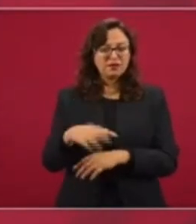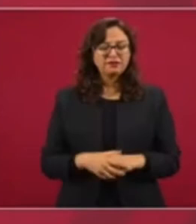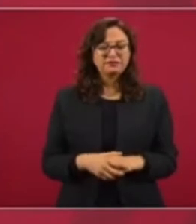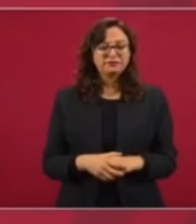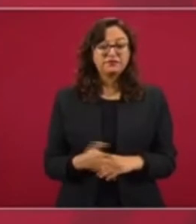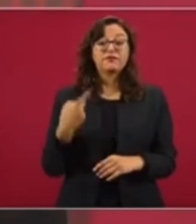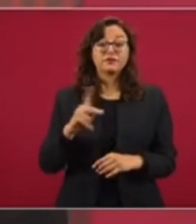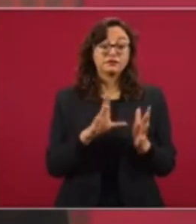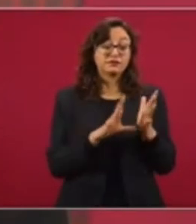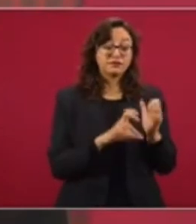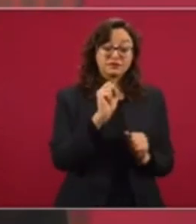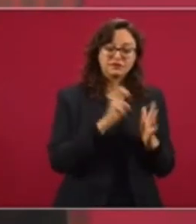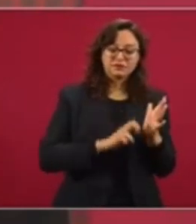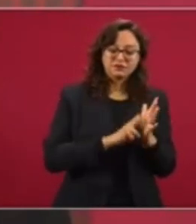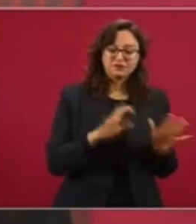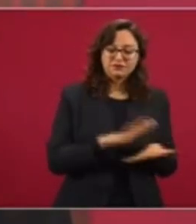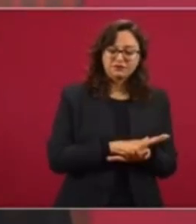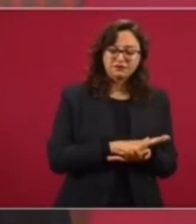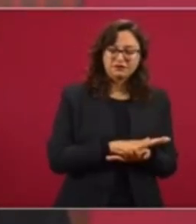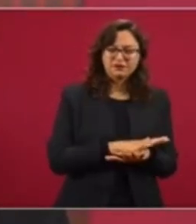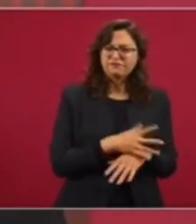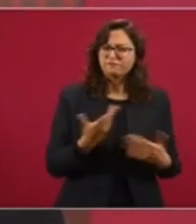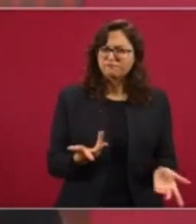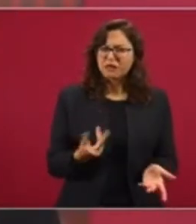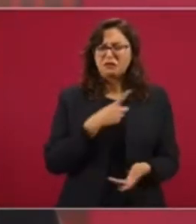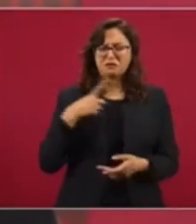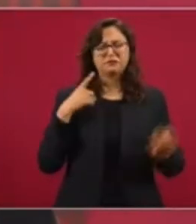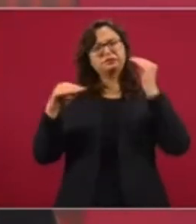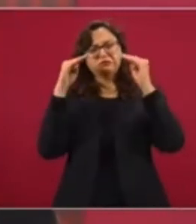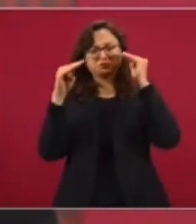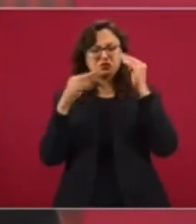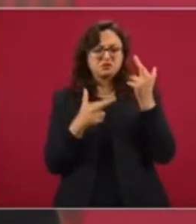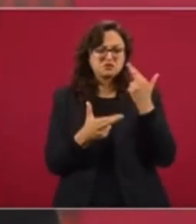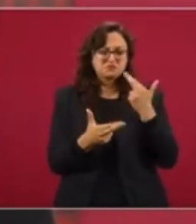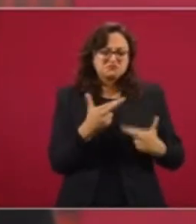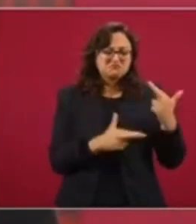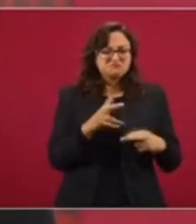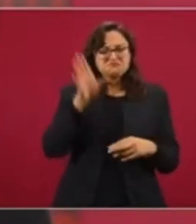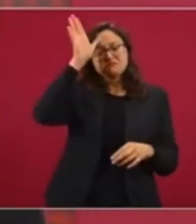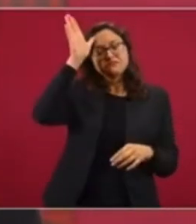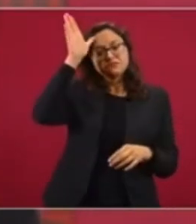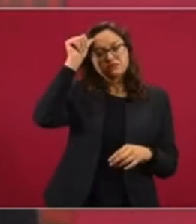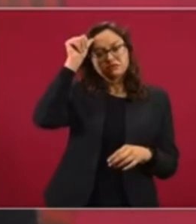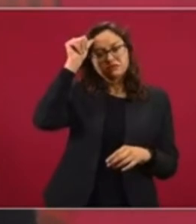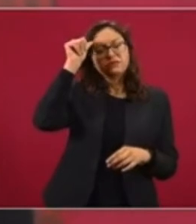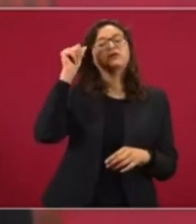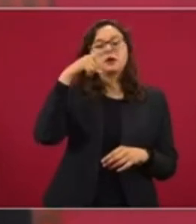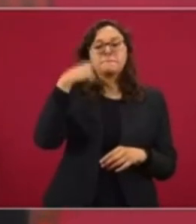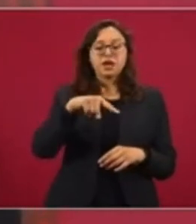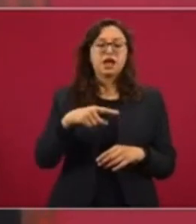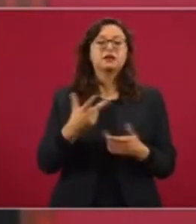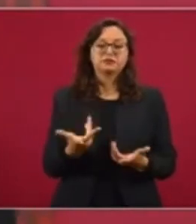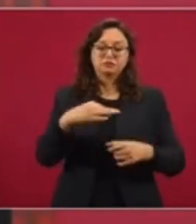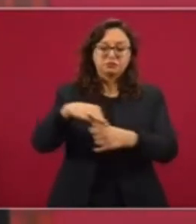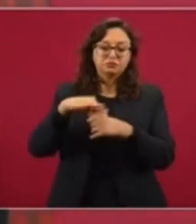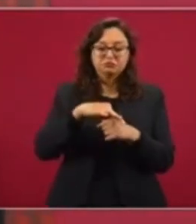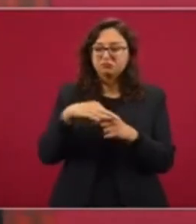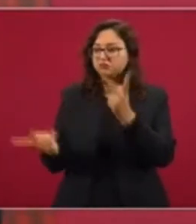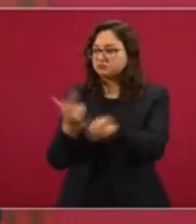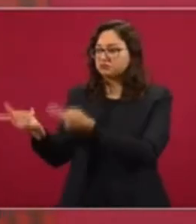Sin embargo, con una modificación a la Constitución, pues habría que nada más llegar a un acuerdo para que la consulta se haga. Además, es lo